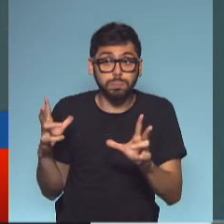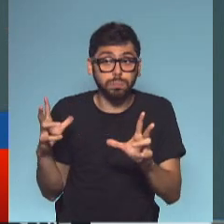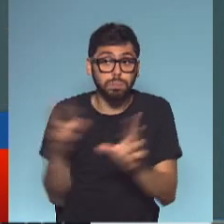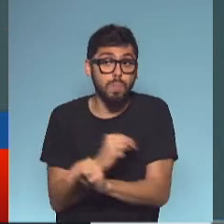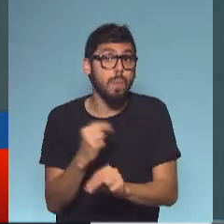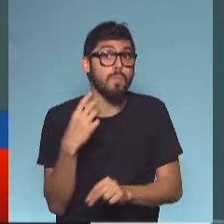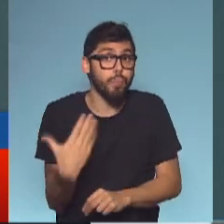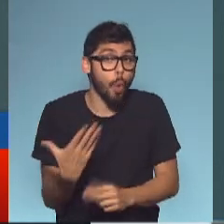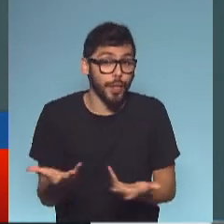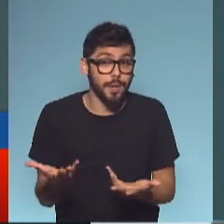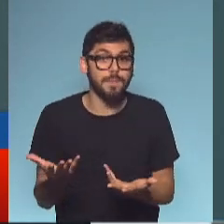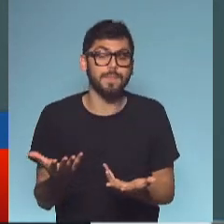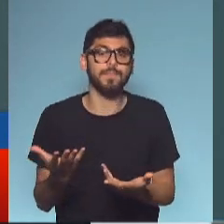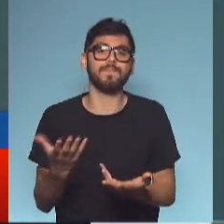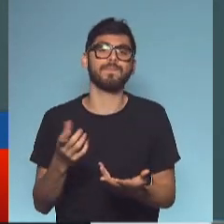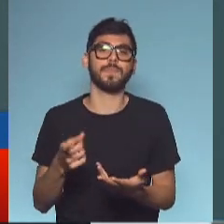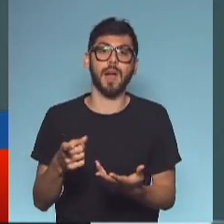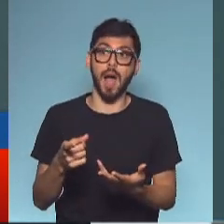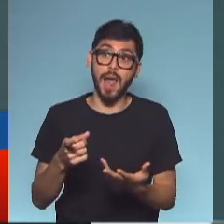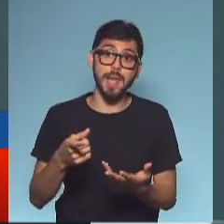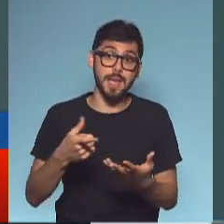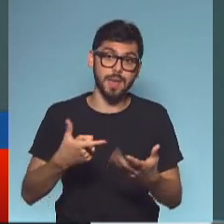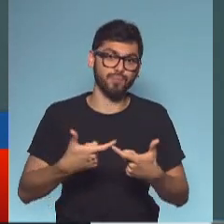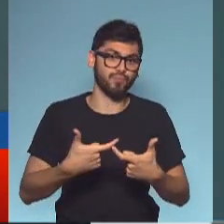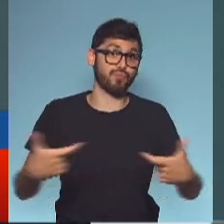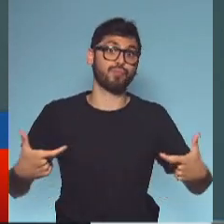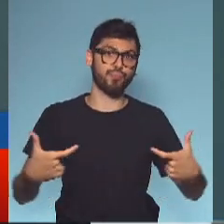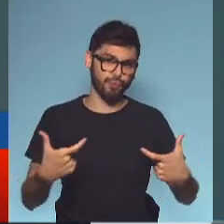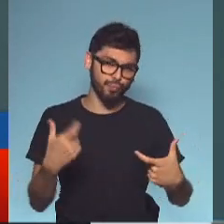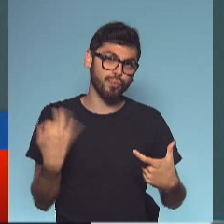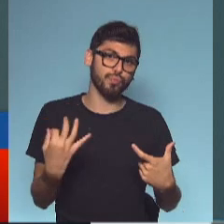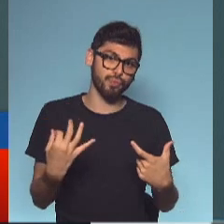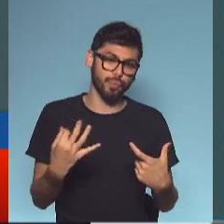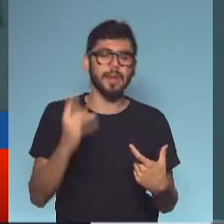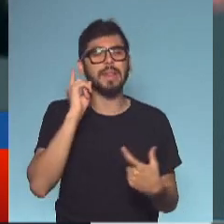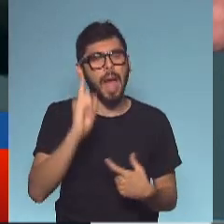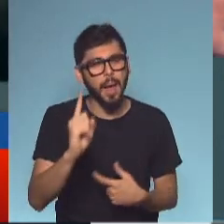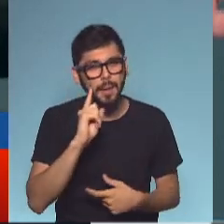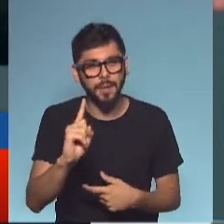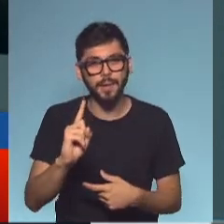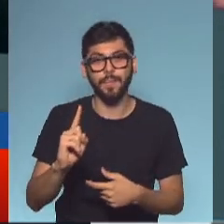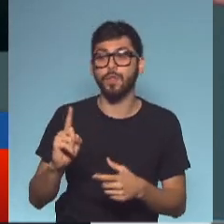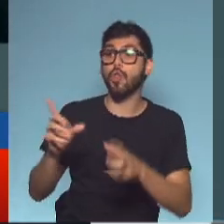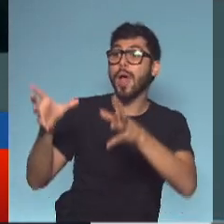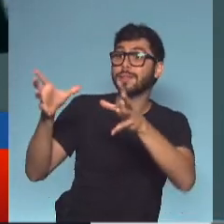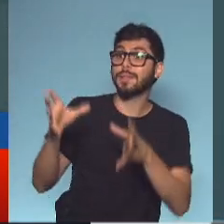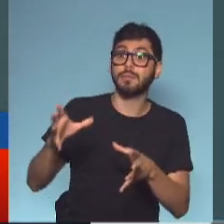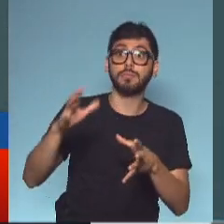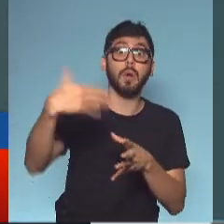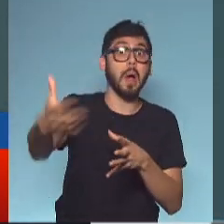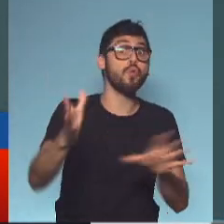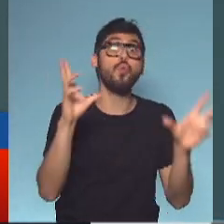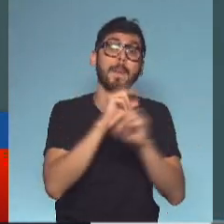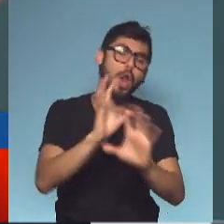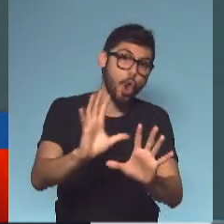ahí estaríamos ya en un rango de alcance muy importante. Bien. Teniendo en cuenta que además que no son las últimas que van a llegar. Se supone